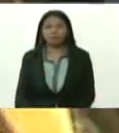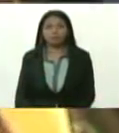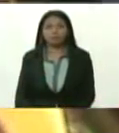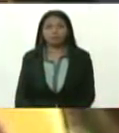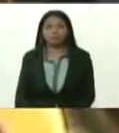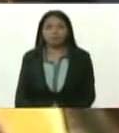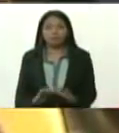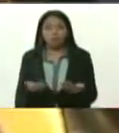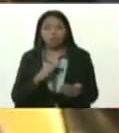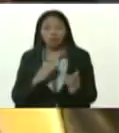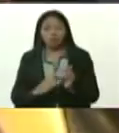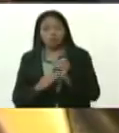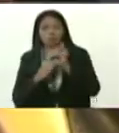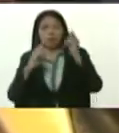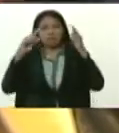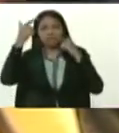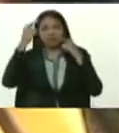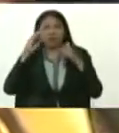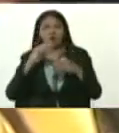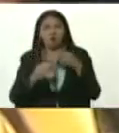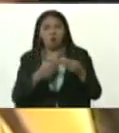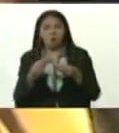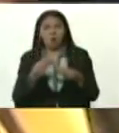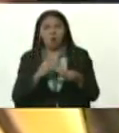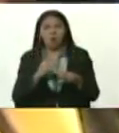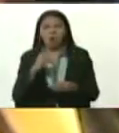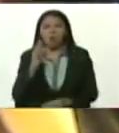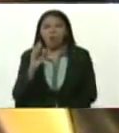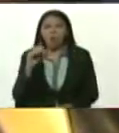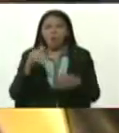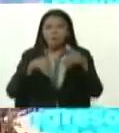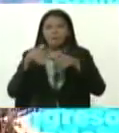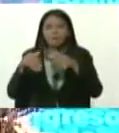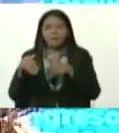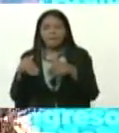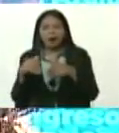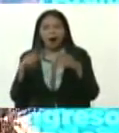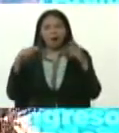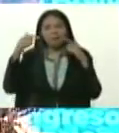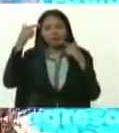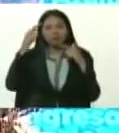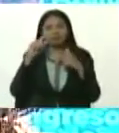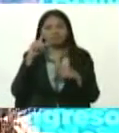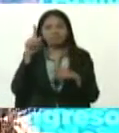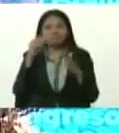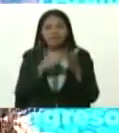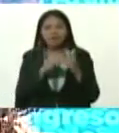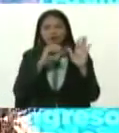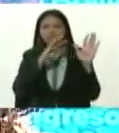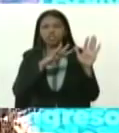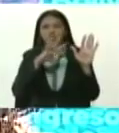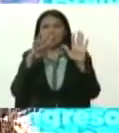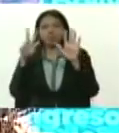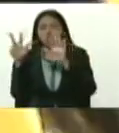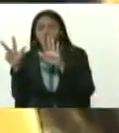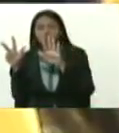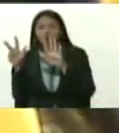Cuando nuestro comandante Chávez, como candidato presidencial, en 1998,